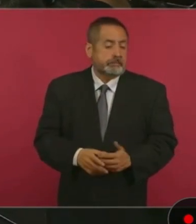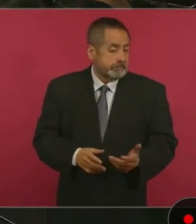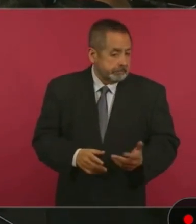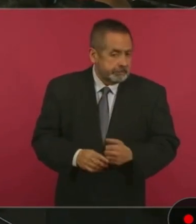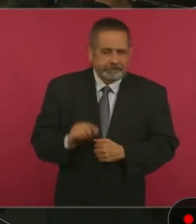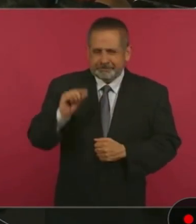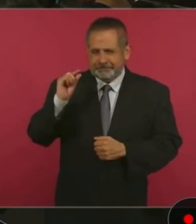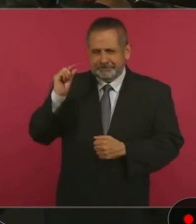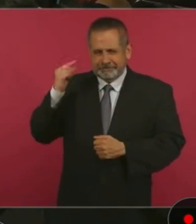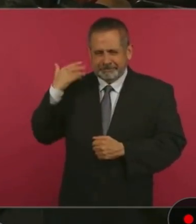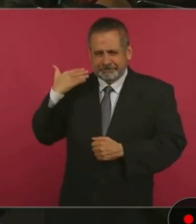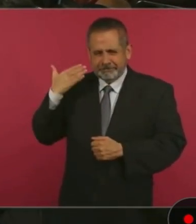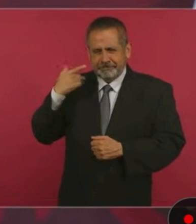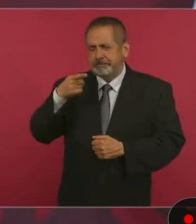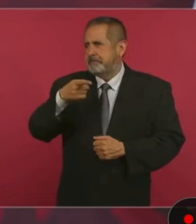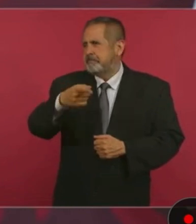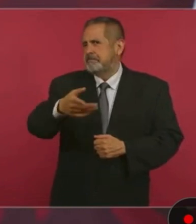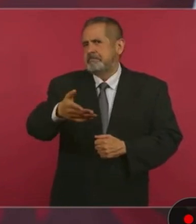Recientemente,